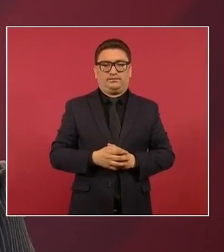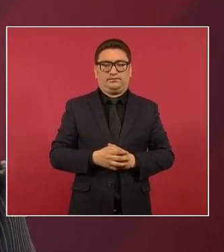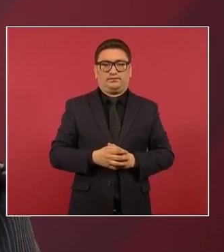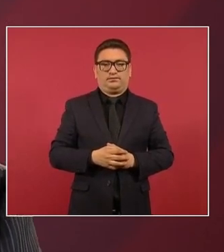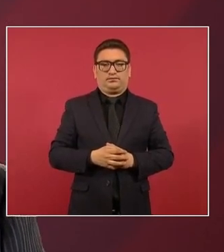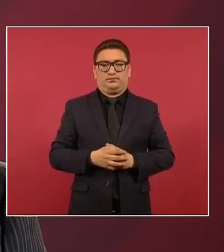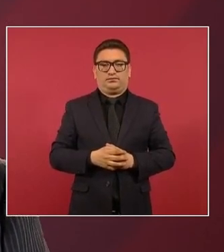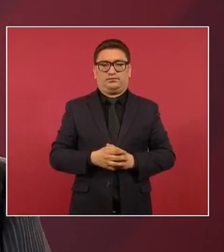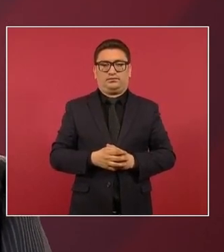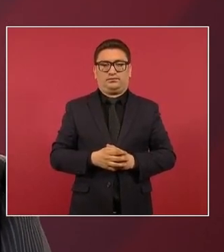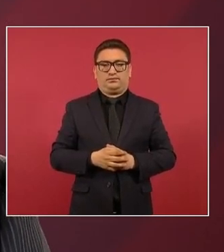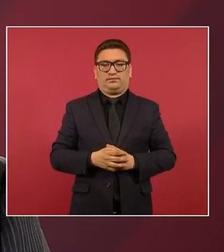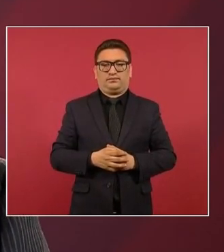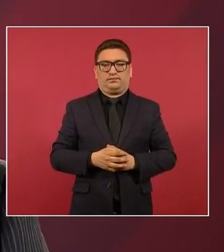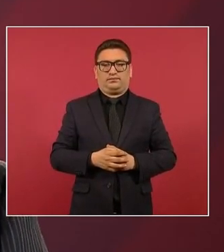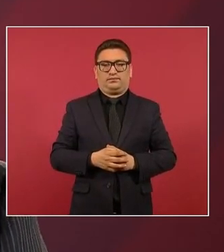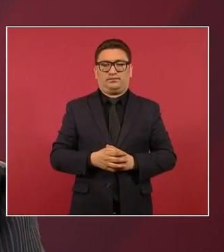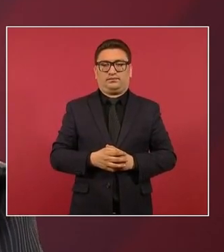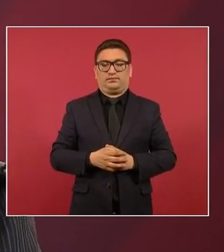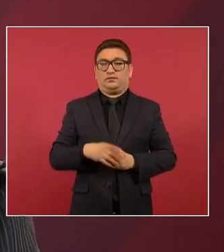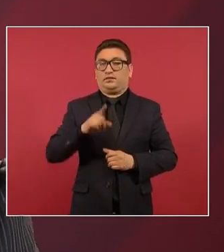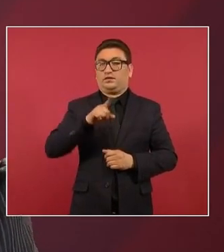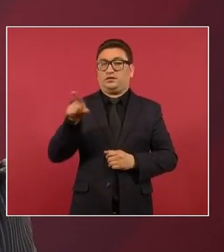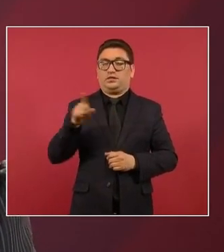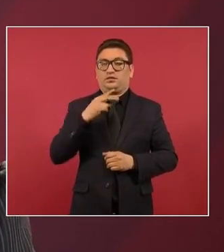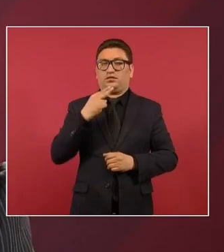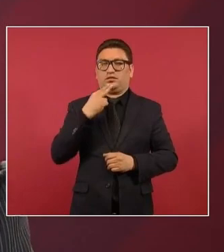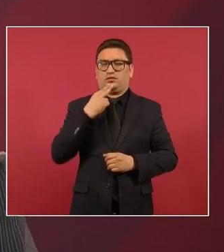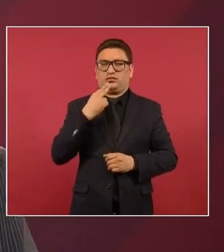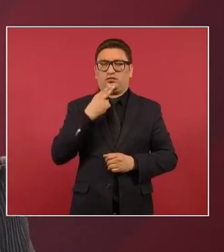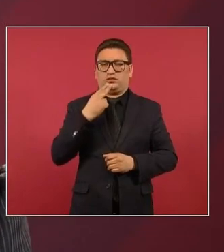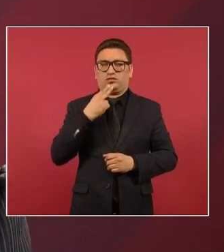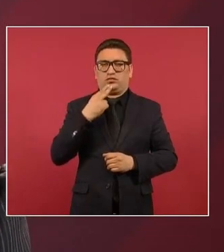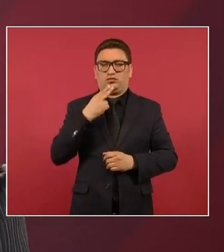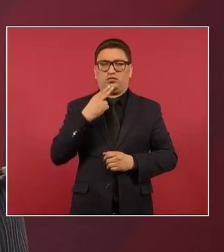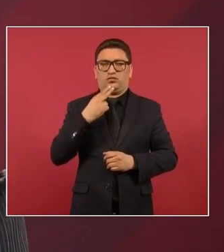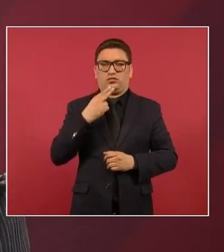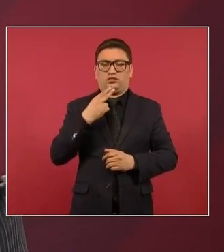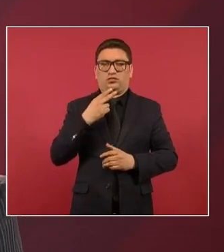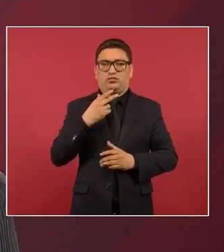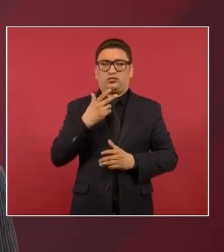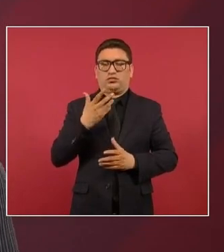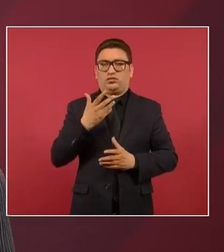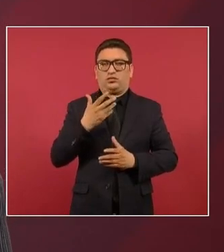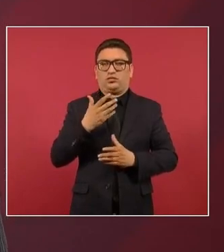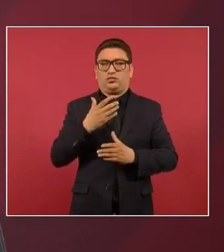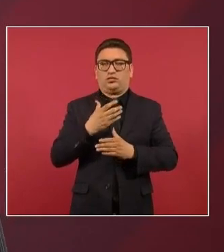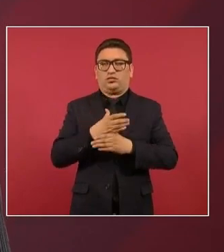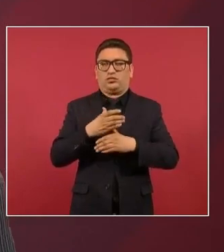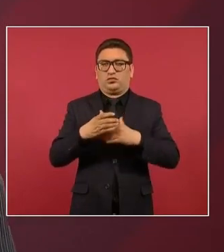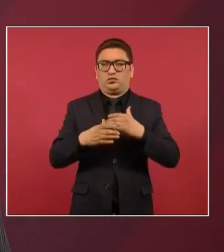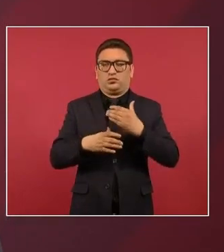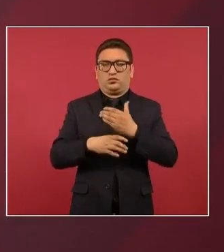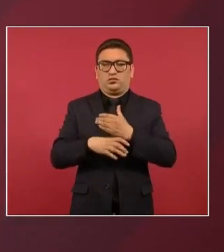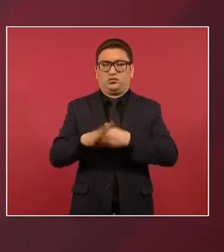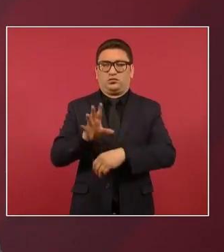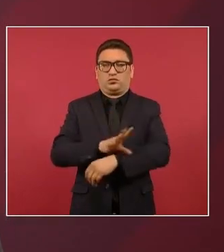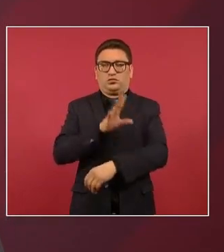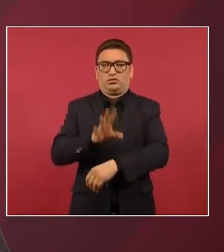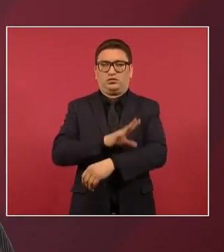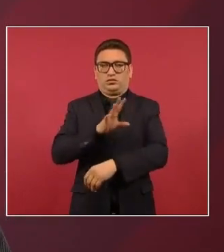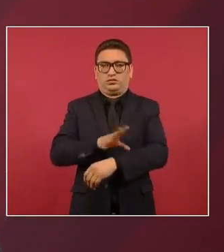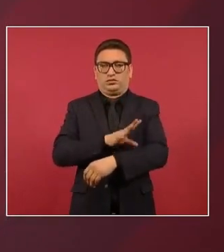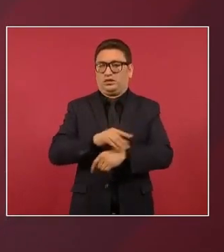donde se utilizan vehículos eléctricos. Aquí ni siquiera eso, sería una banda,